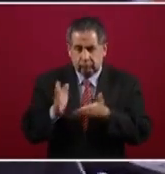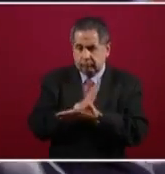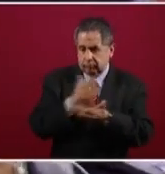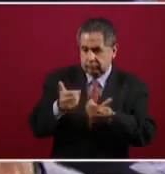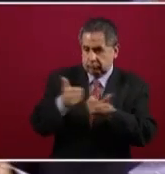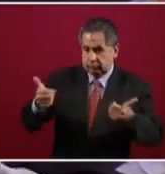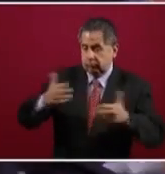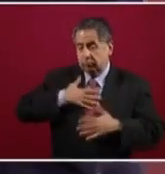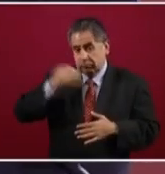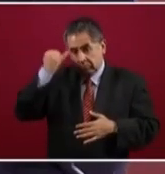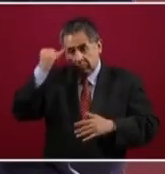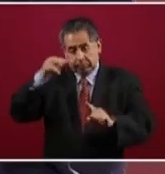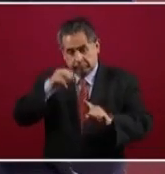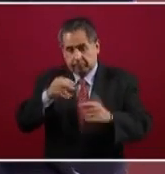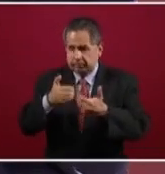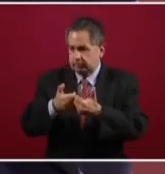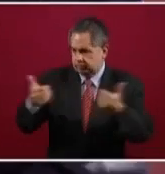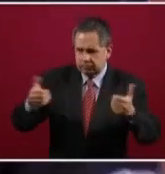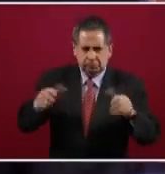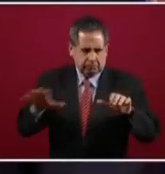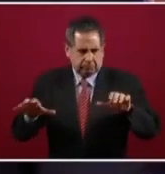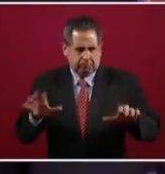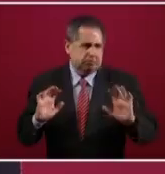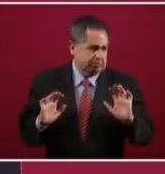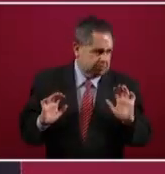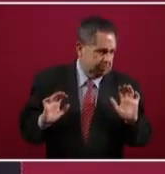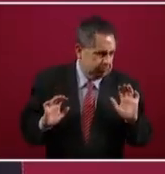Ese es mi punto de vista.